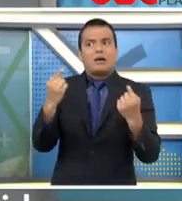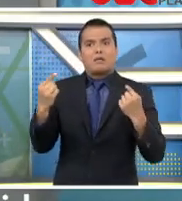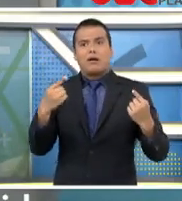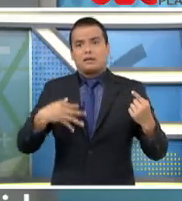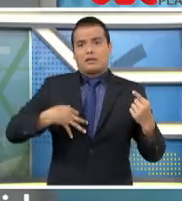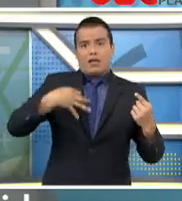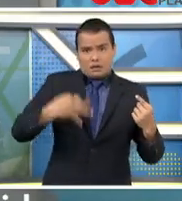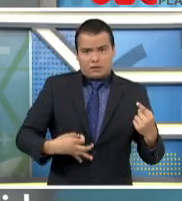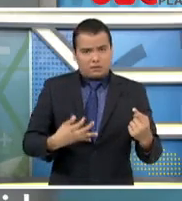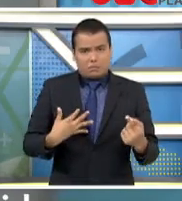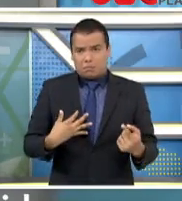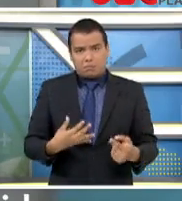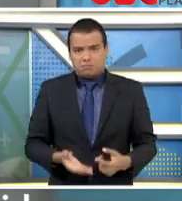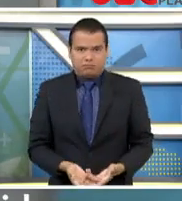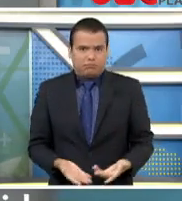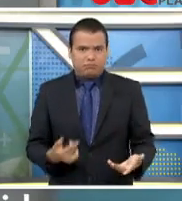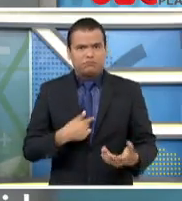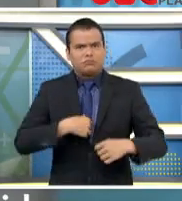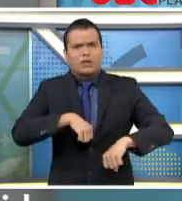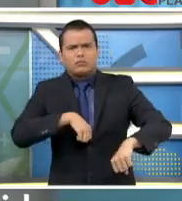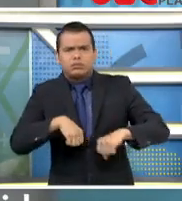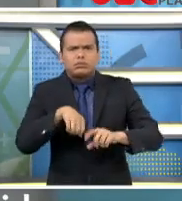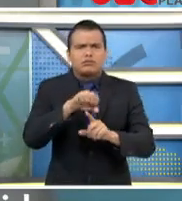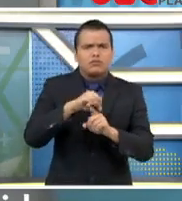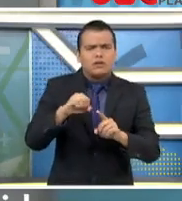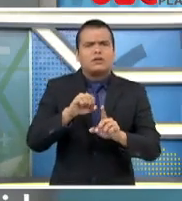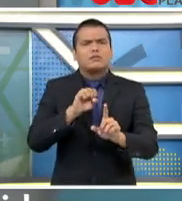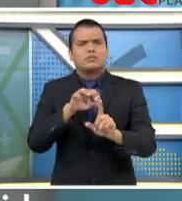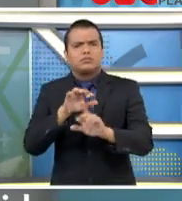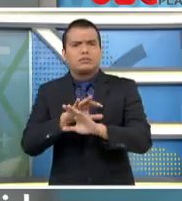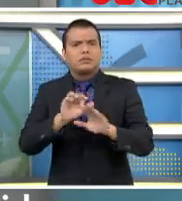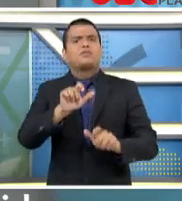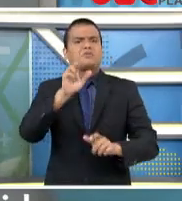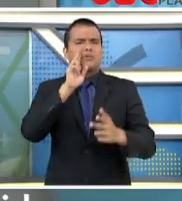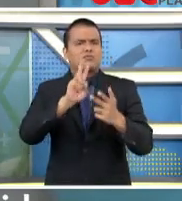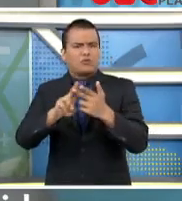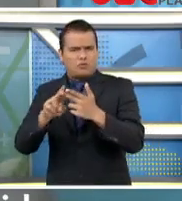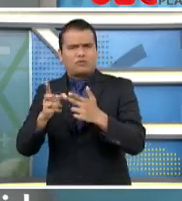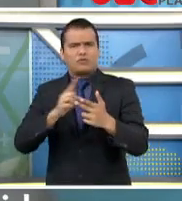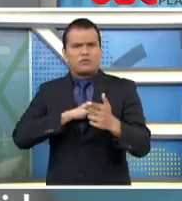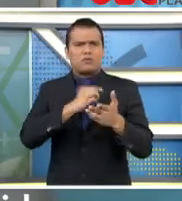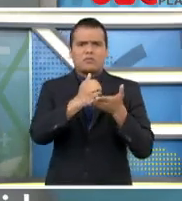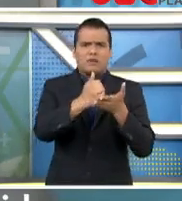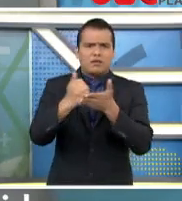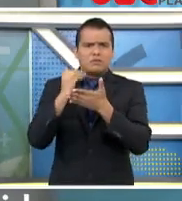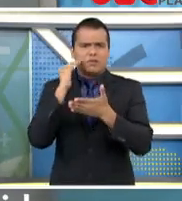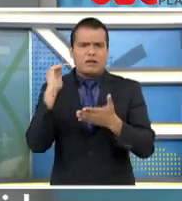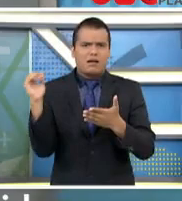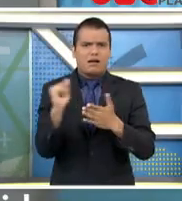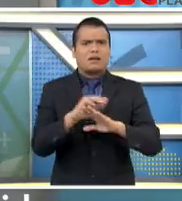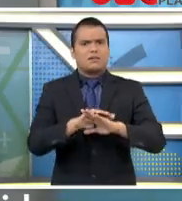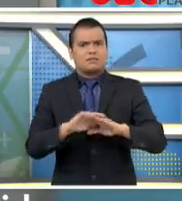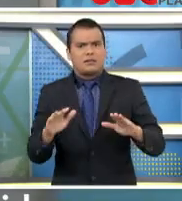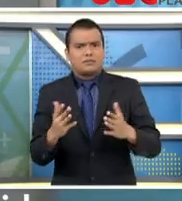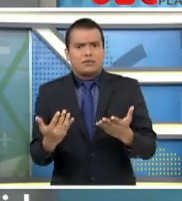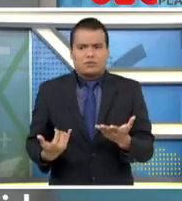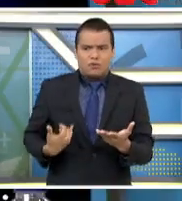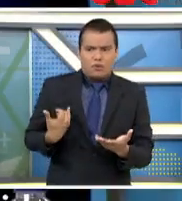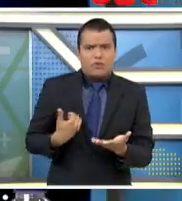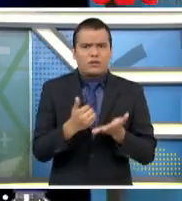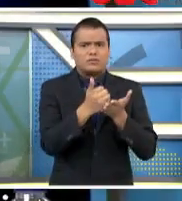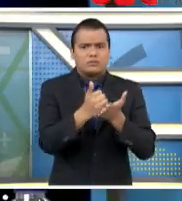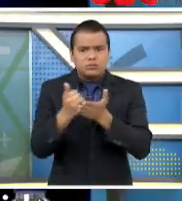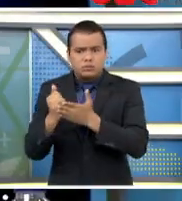inmoralidades. Mi vida ha sido de trabajo social. La gente lo ha identificado en los barrios, ayudando mujeres, ayudando familias de discapacidad, ayudando jóvenes a salir de las